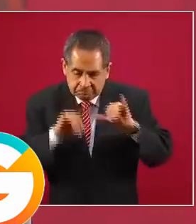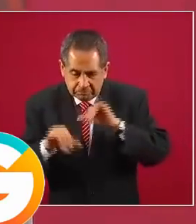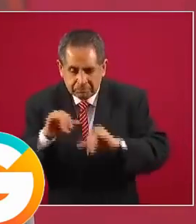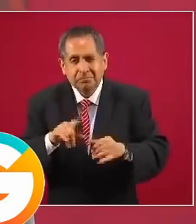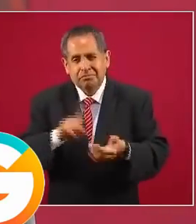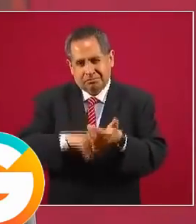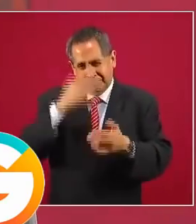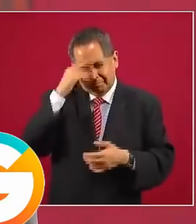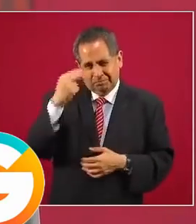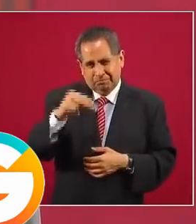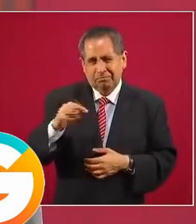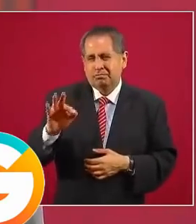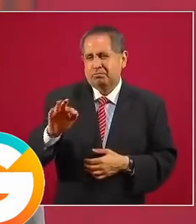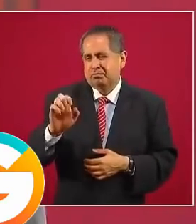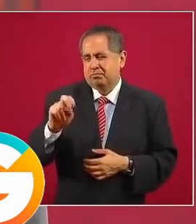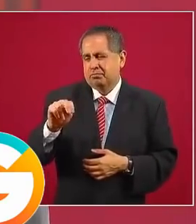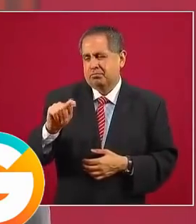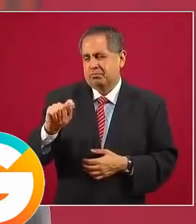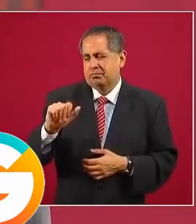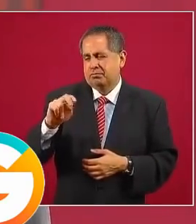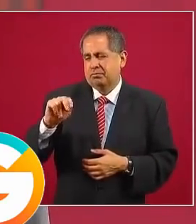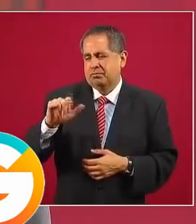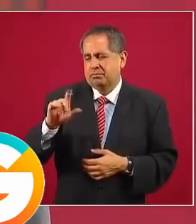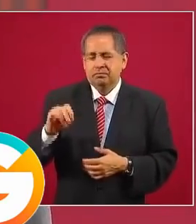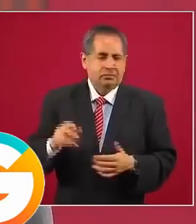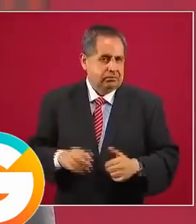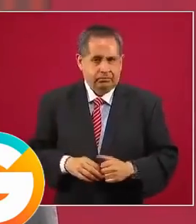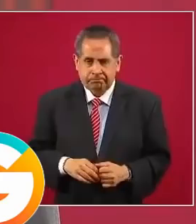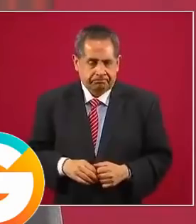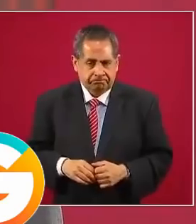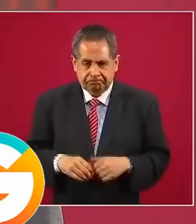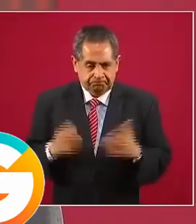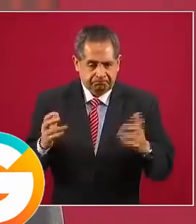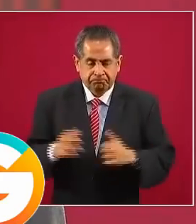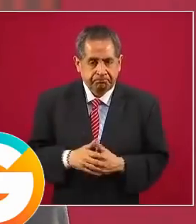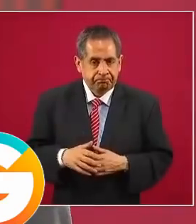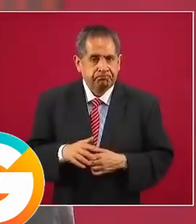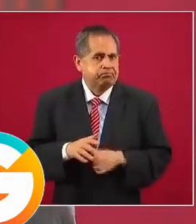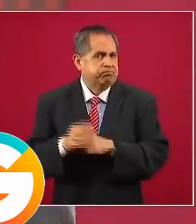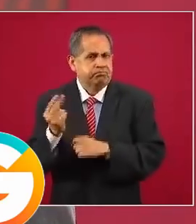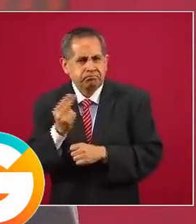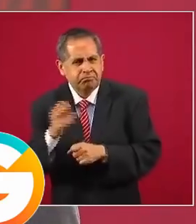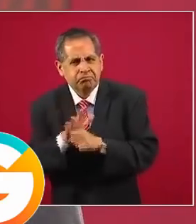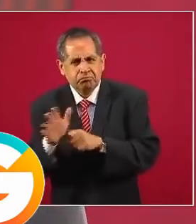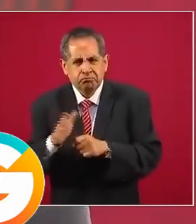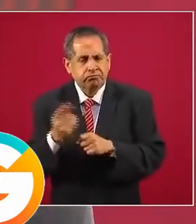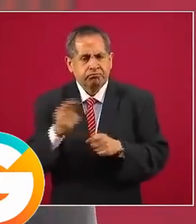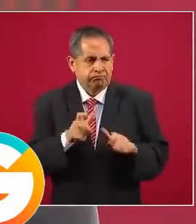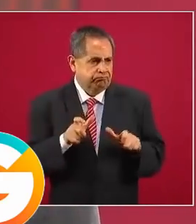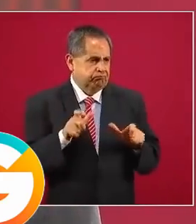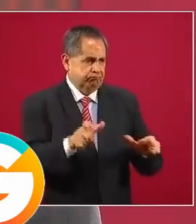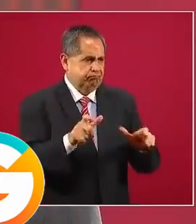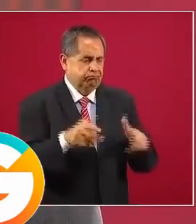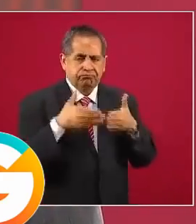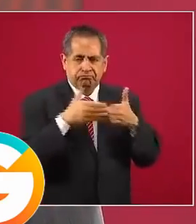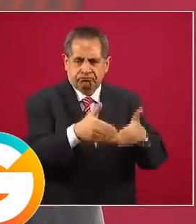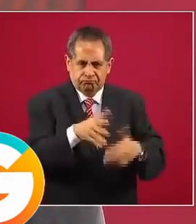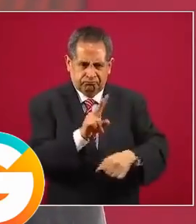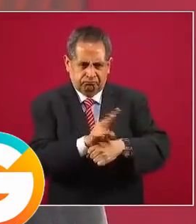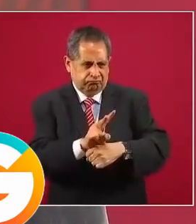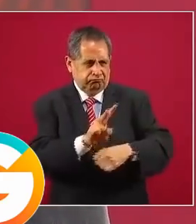famoso fentanilo. Entonces, ¿qué necesitamos? Controlar los puertos.